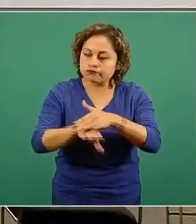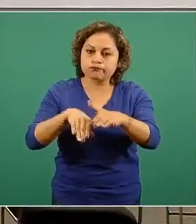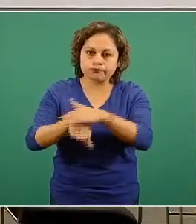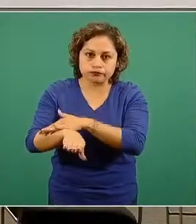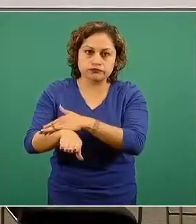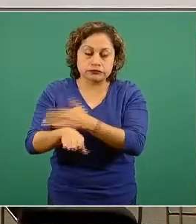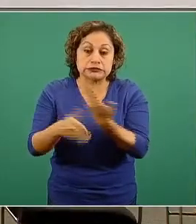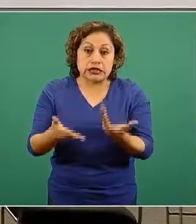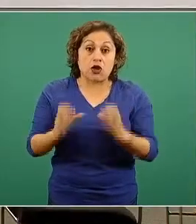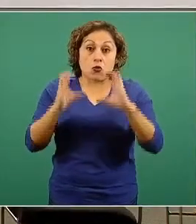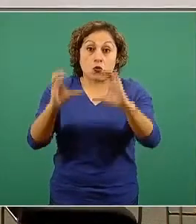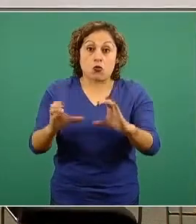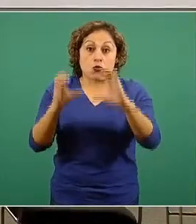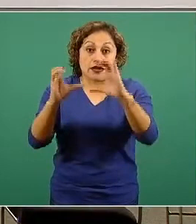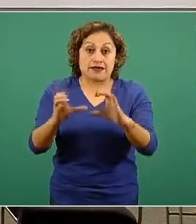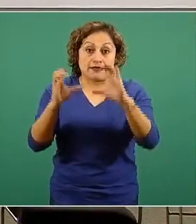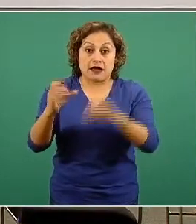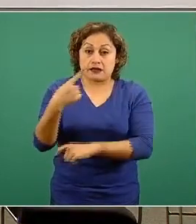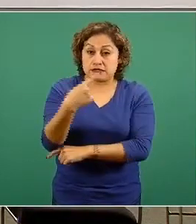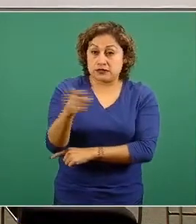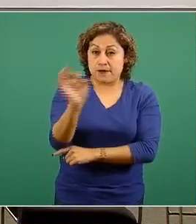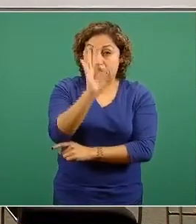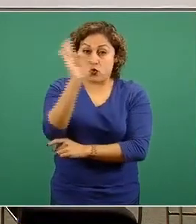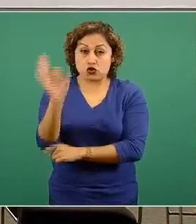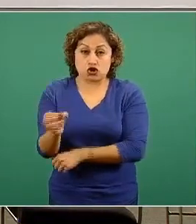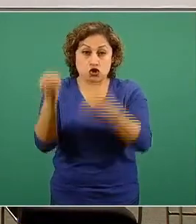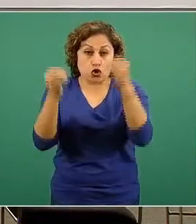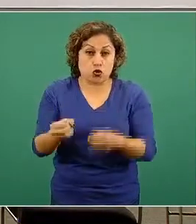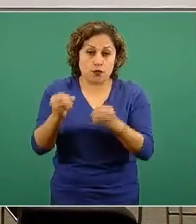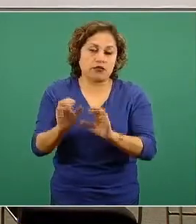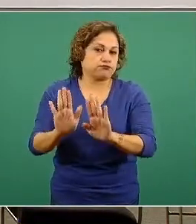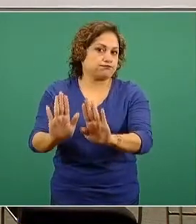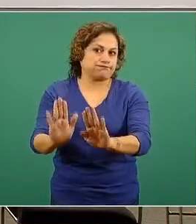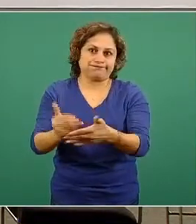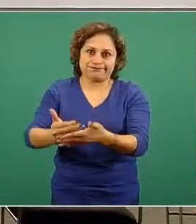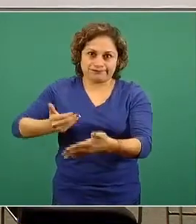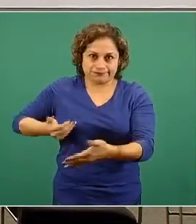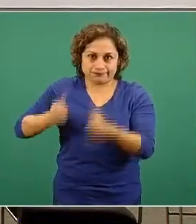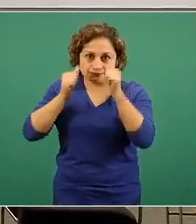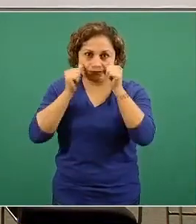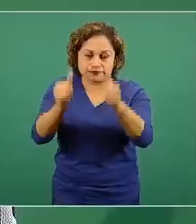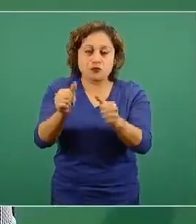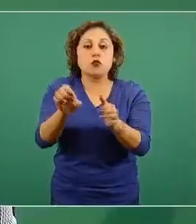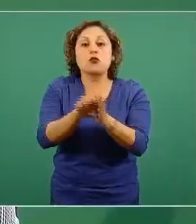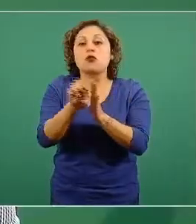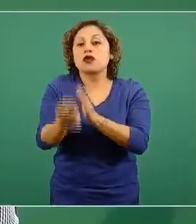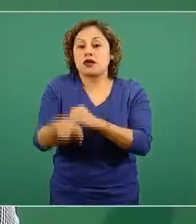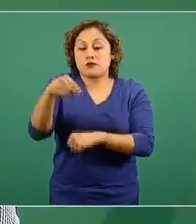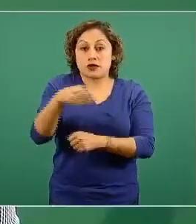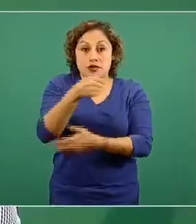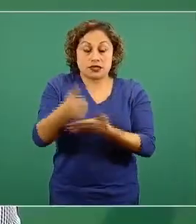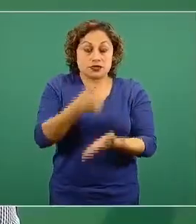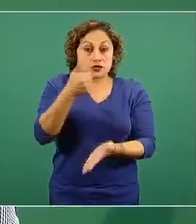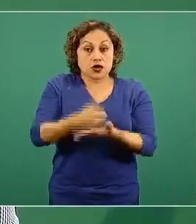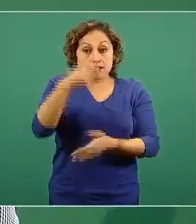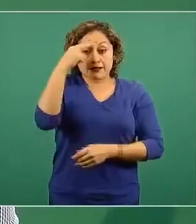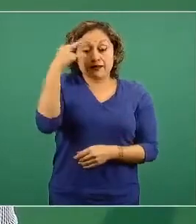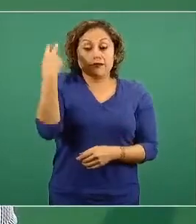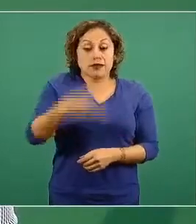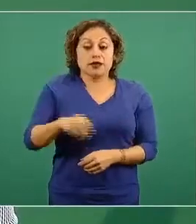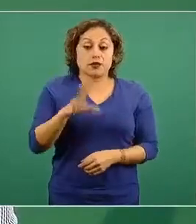momento determinado al 100%. ¿Sí? Un ejemplo de este ha sido precisamente la Ciudad de México, que desde prácticamente